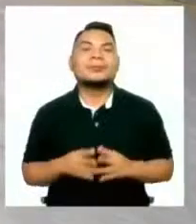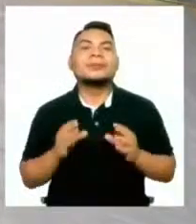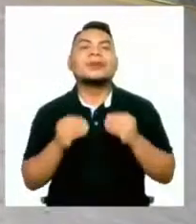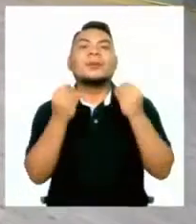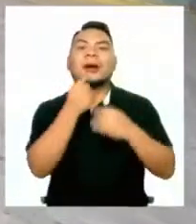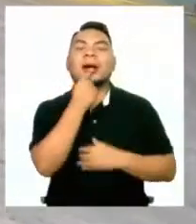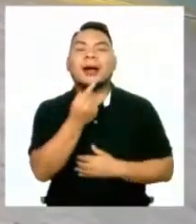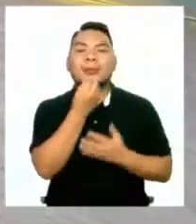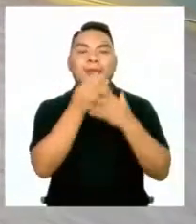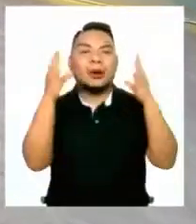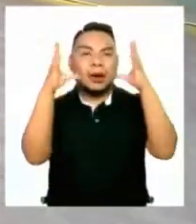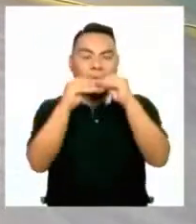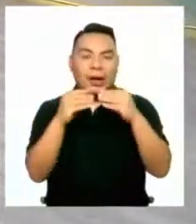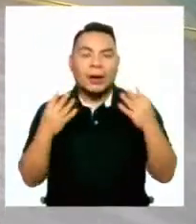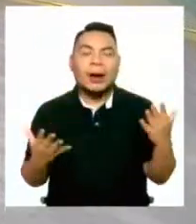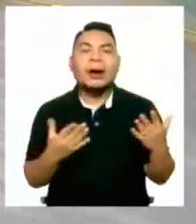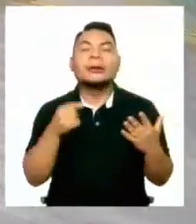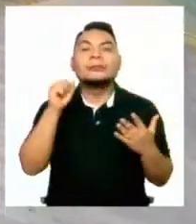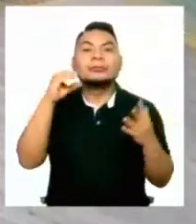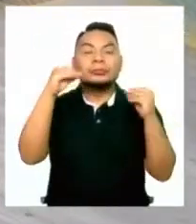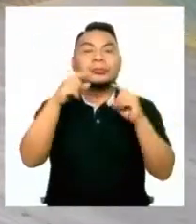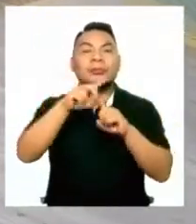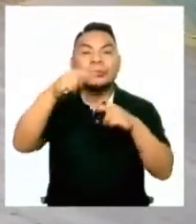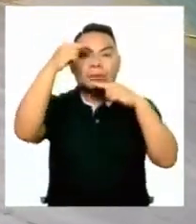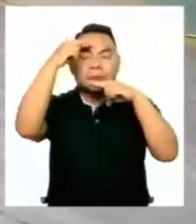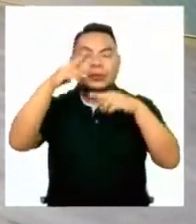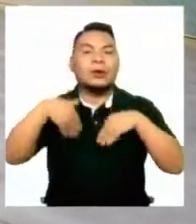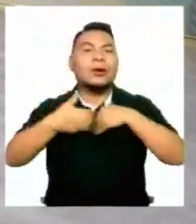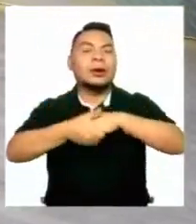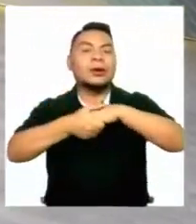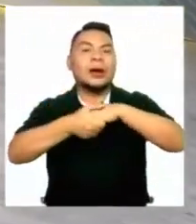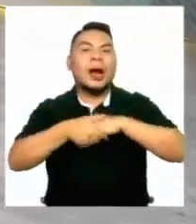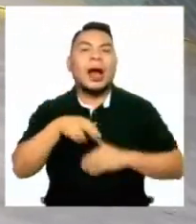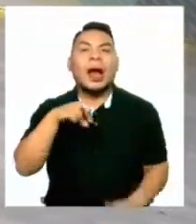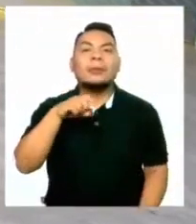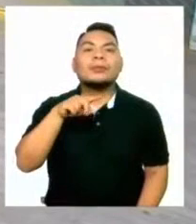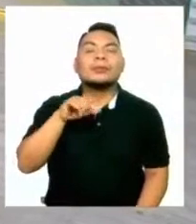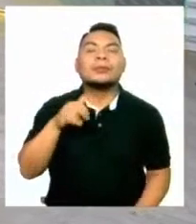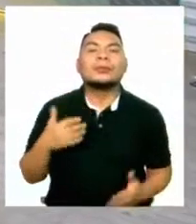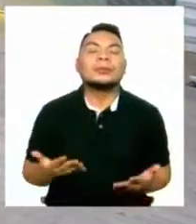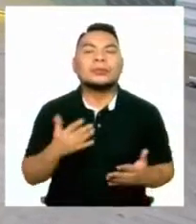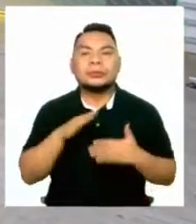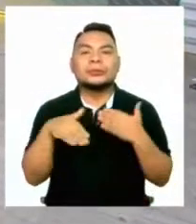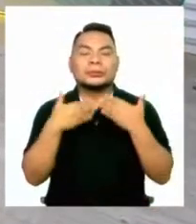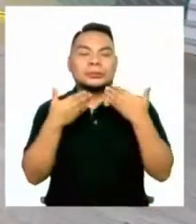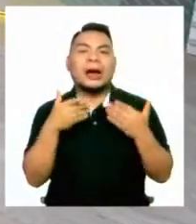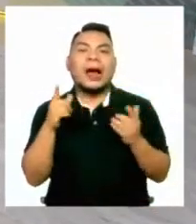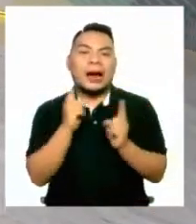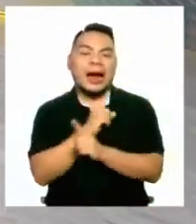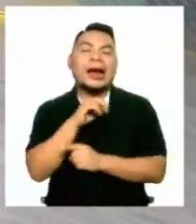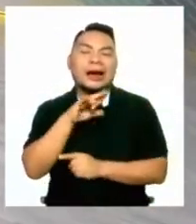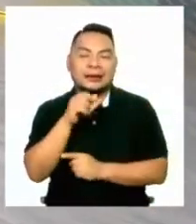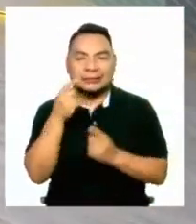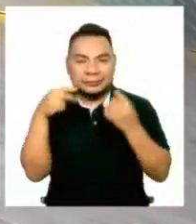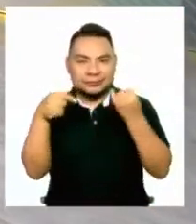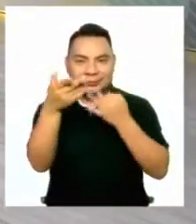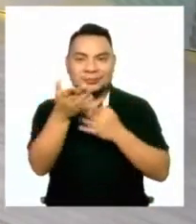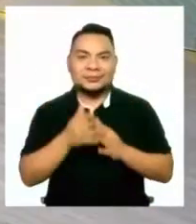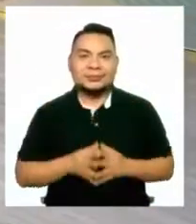¿Cómo están, amigos? Muy buenas noches, bienvenidos a la edición Noche de TV Perú Noticias. Los saluda Paola Pejovesa, reemplazo de Carla Jarada. Y ahora los